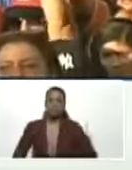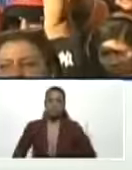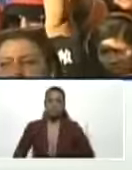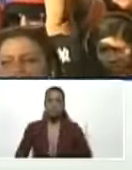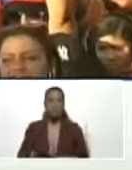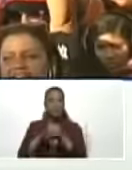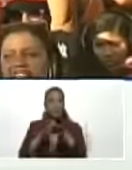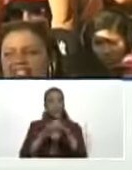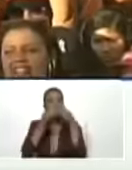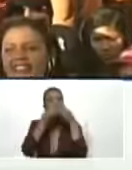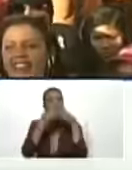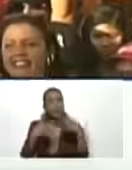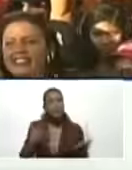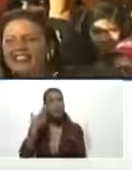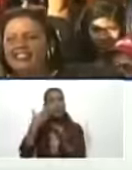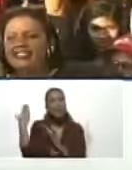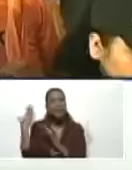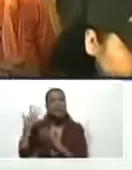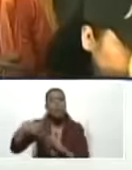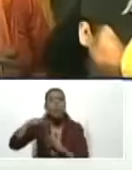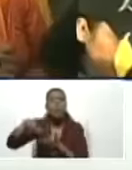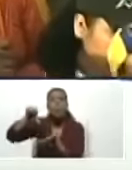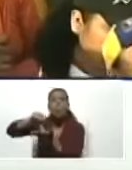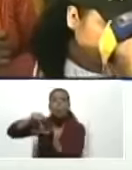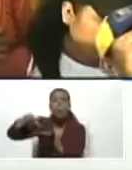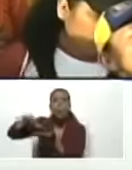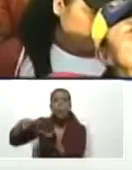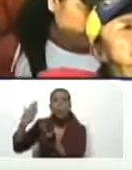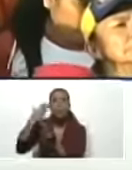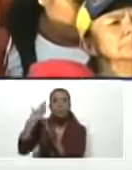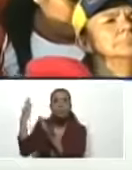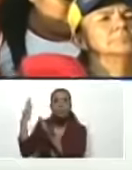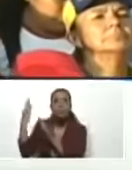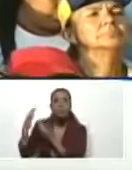Mira esa belleza, ¿vale? ¿Esa cuál fue?